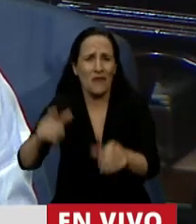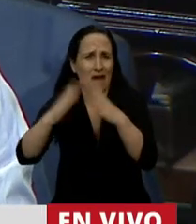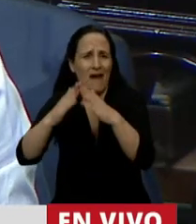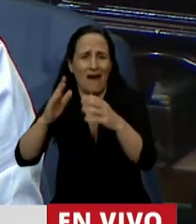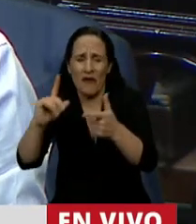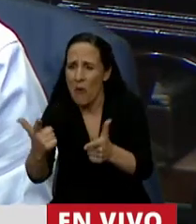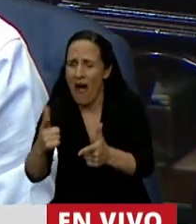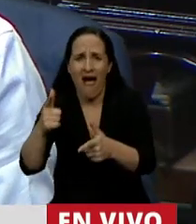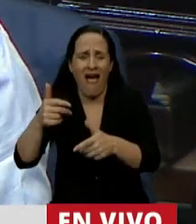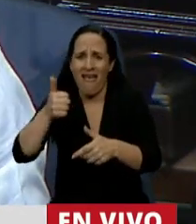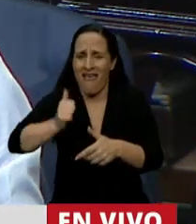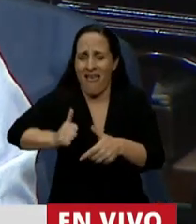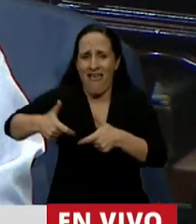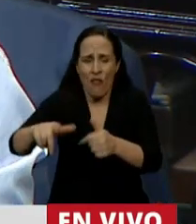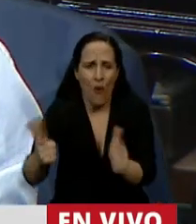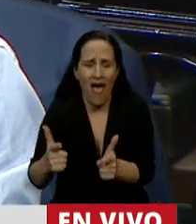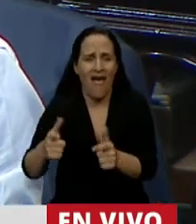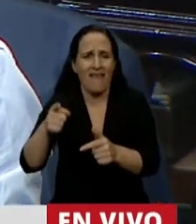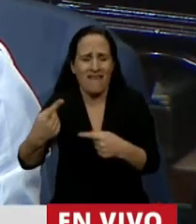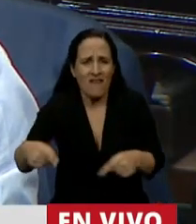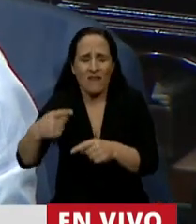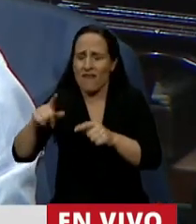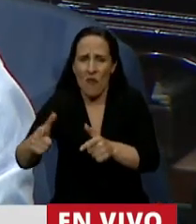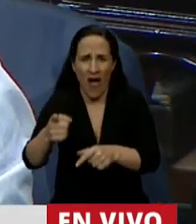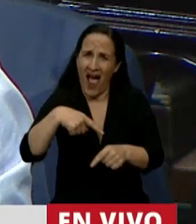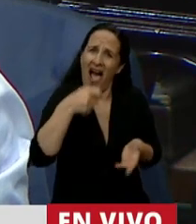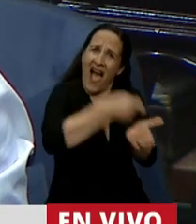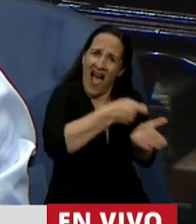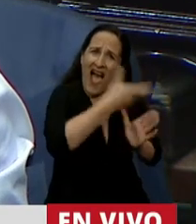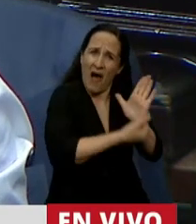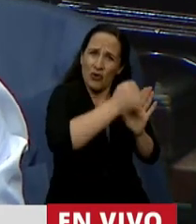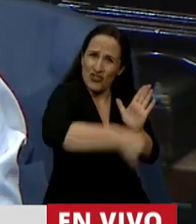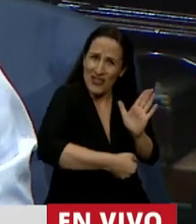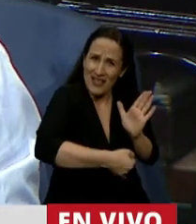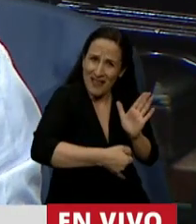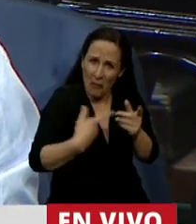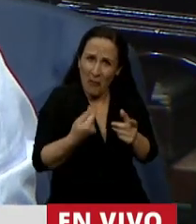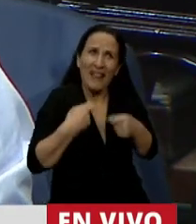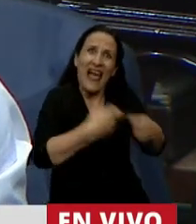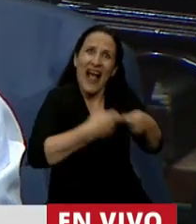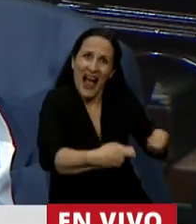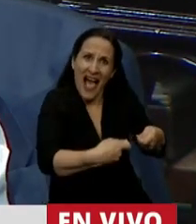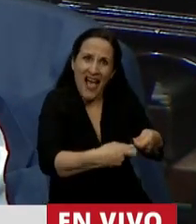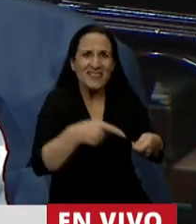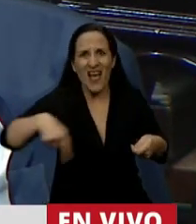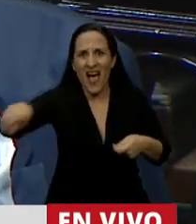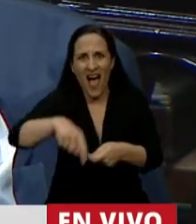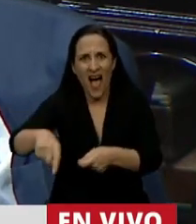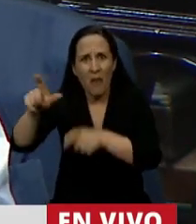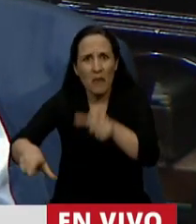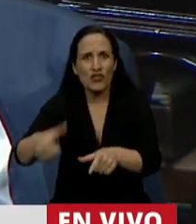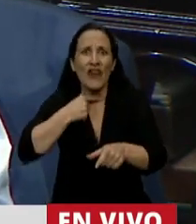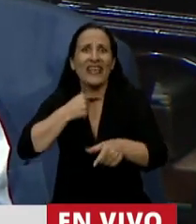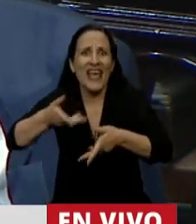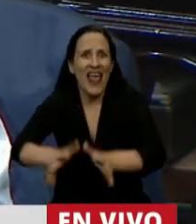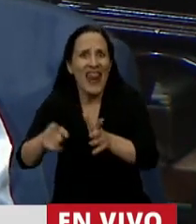cloacas ni servicio. Y en definitiva, presidente, cada peso que gastemos en estos abortos es un robo a la vida de los que quieren